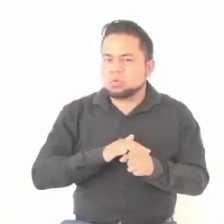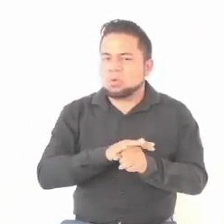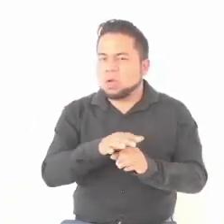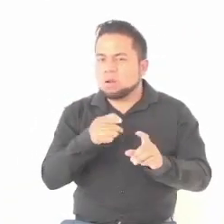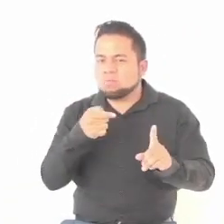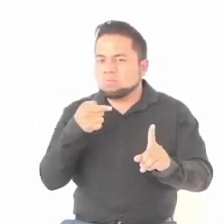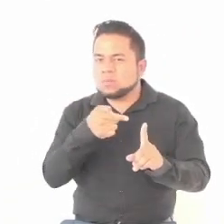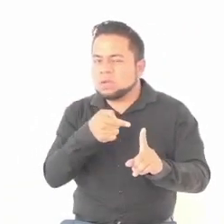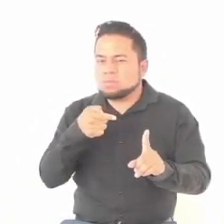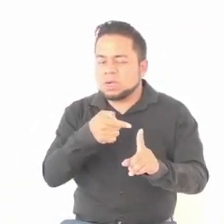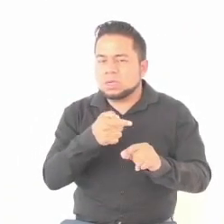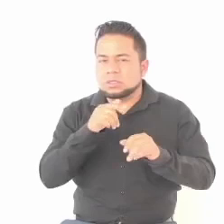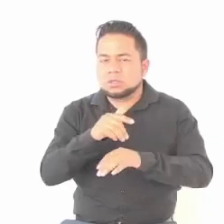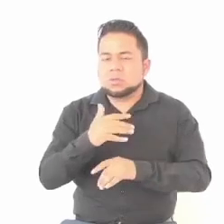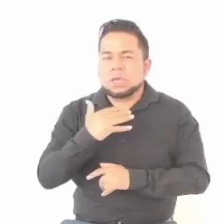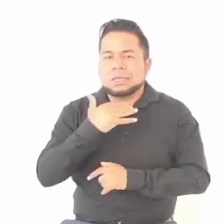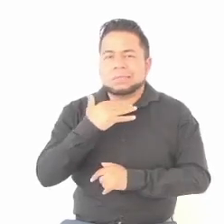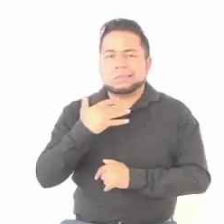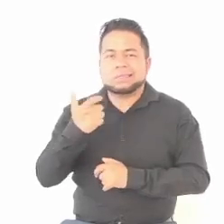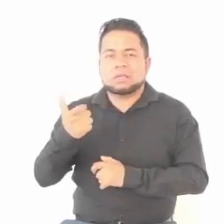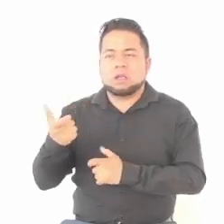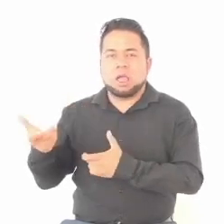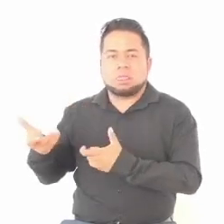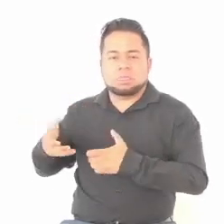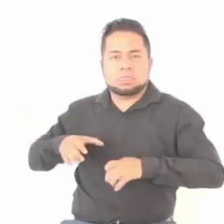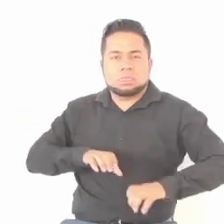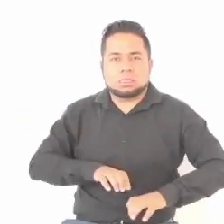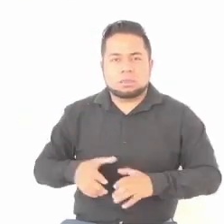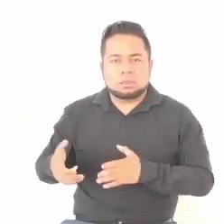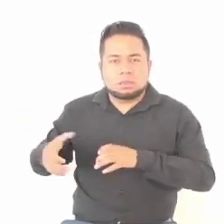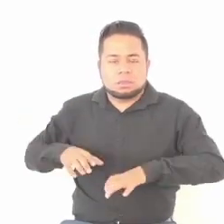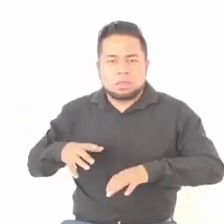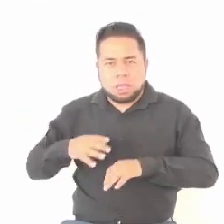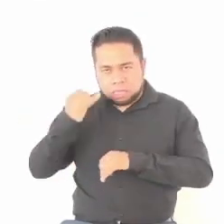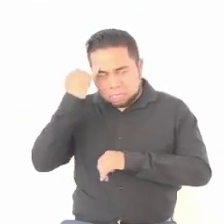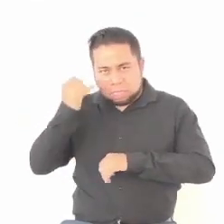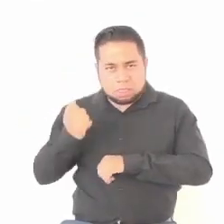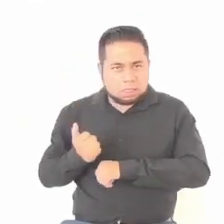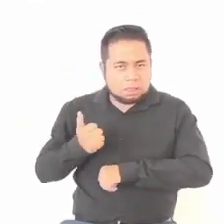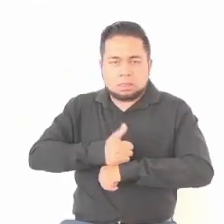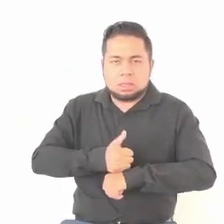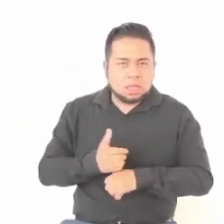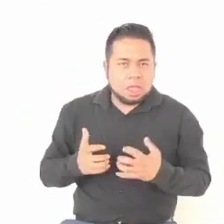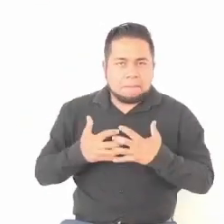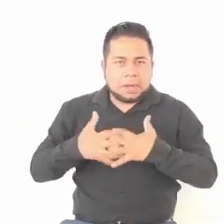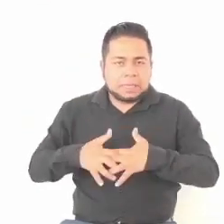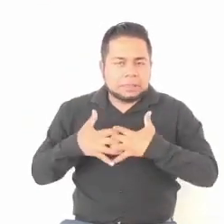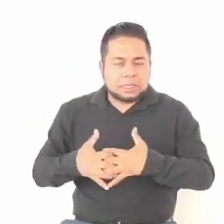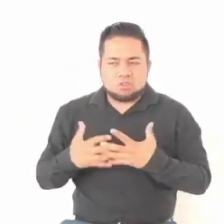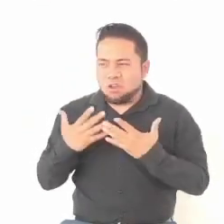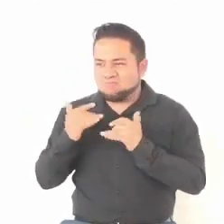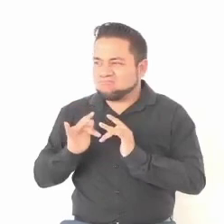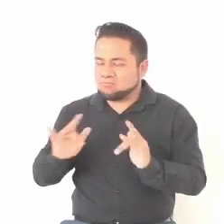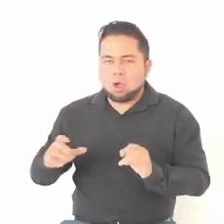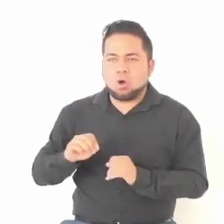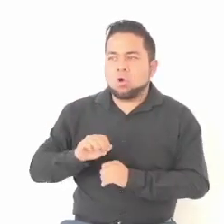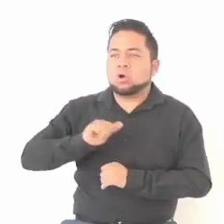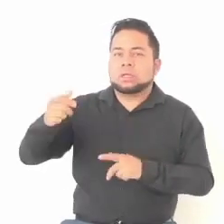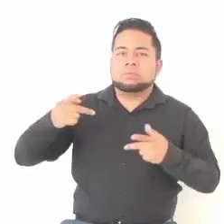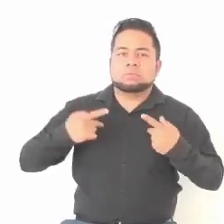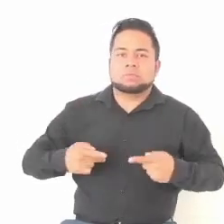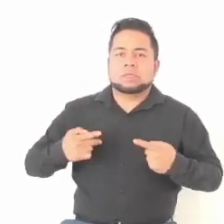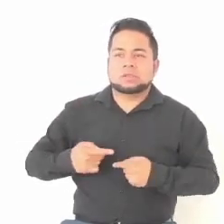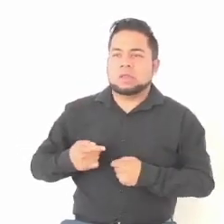se realizan sobre el desvío de recursos son a través de la creación de empresas ficticias o a través de terceros, quienes